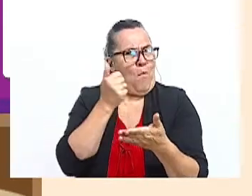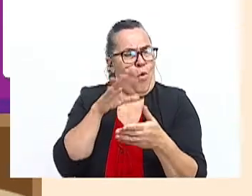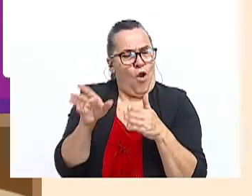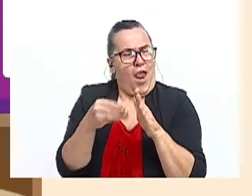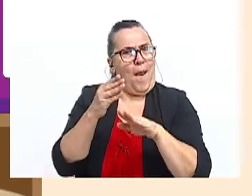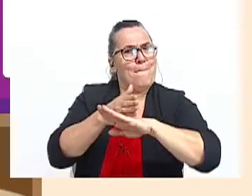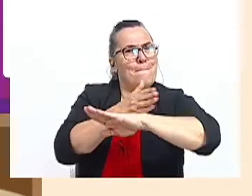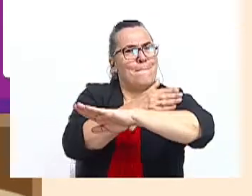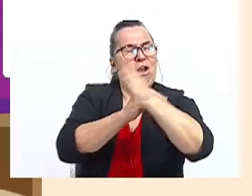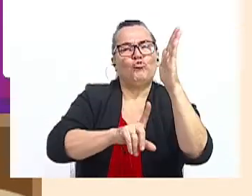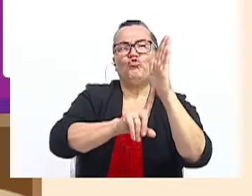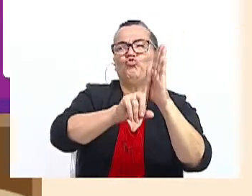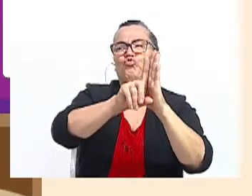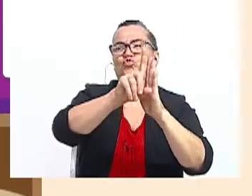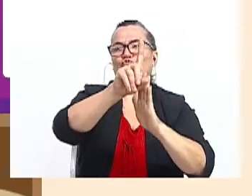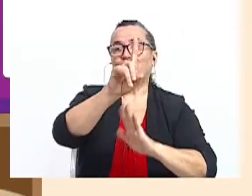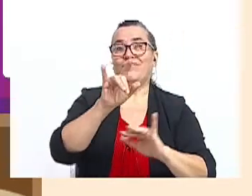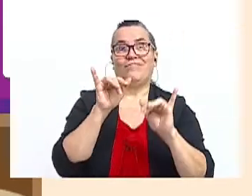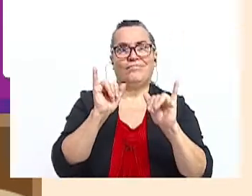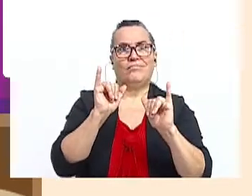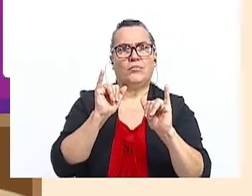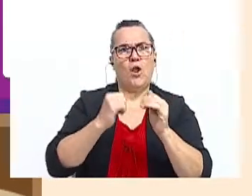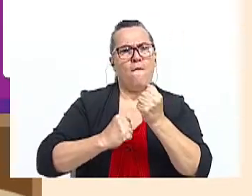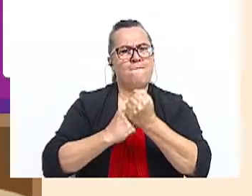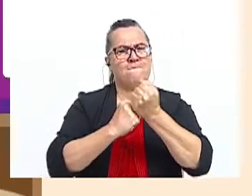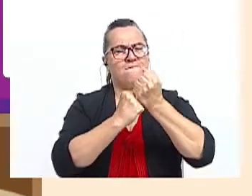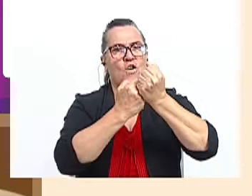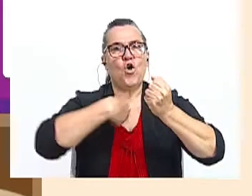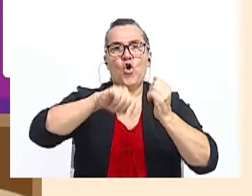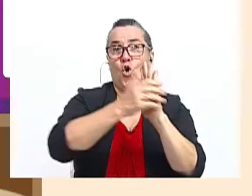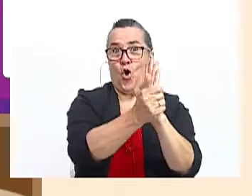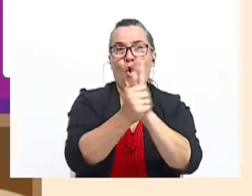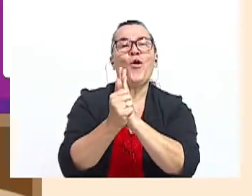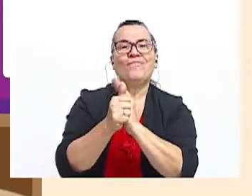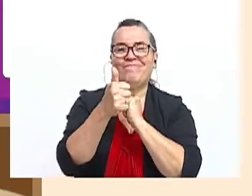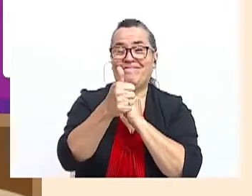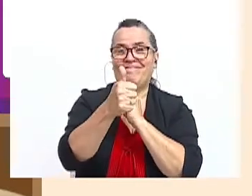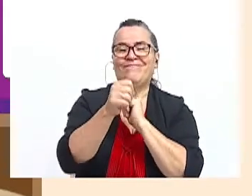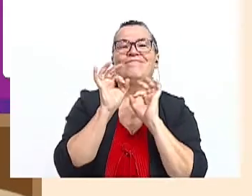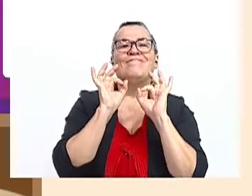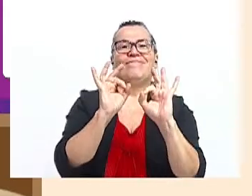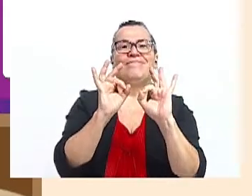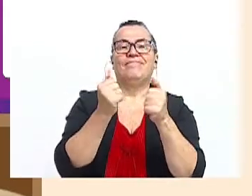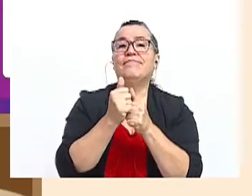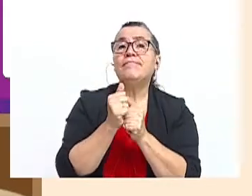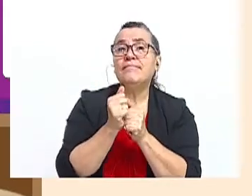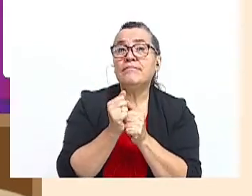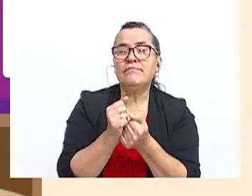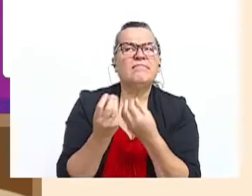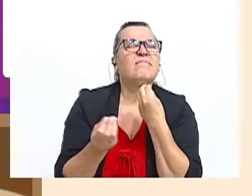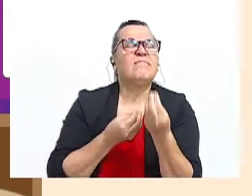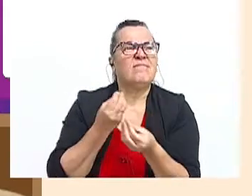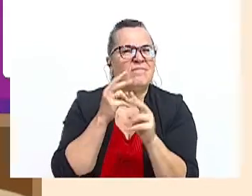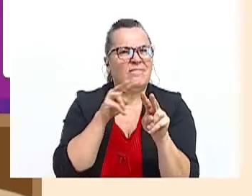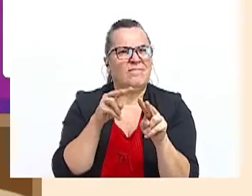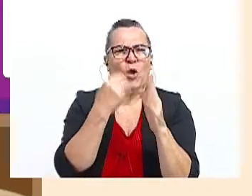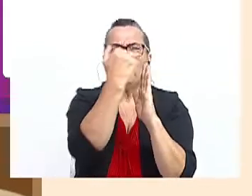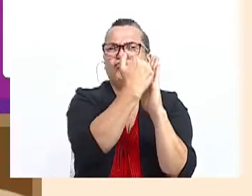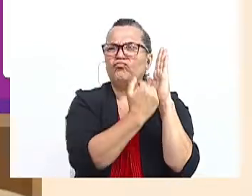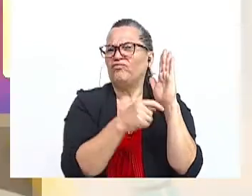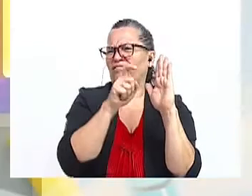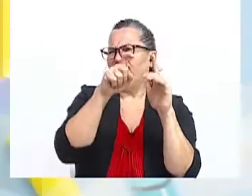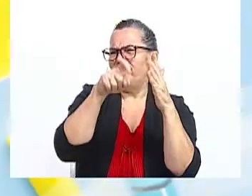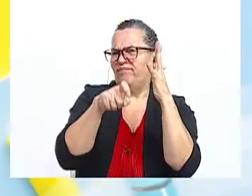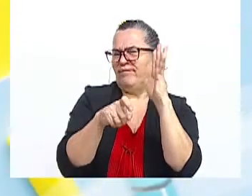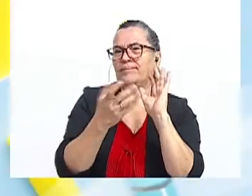crecer y desarrollarnos y reforzar nuestras habilidades? Sí, bueno, veamos cuáles son los requerimientos de la clase de hoy.